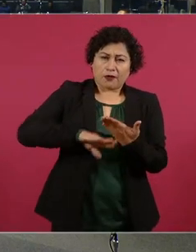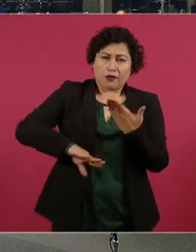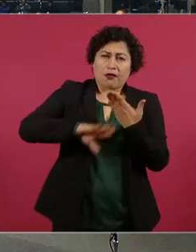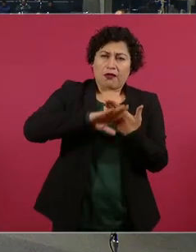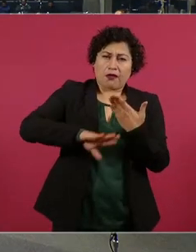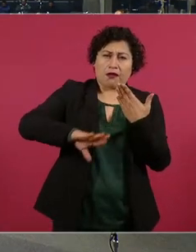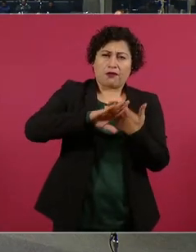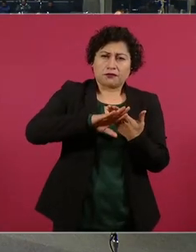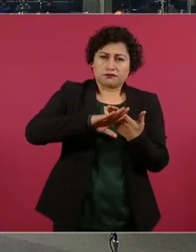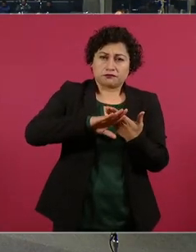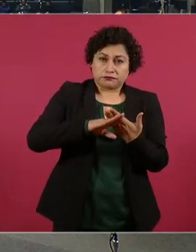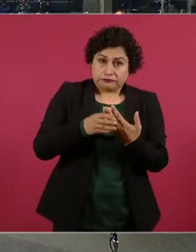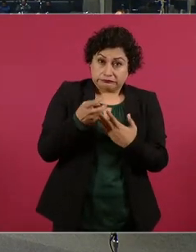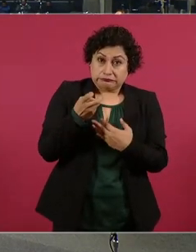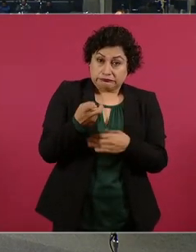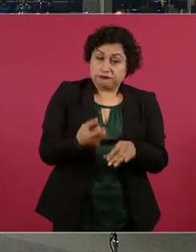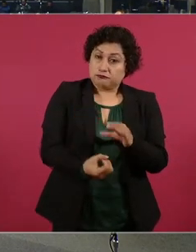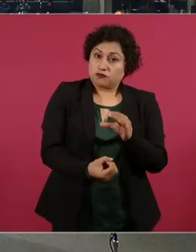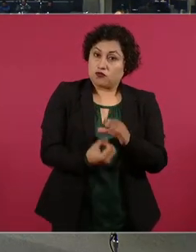Nunca